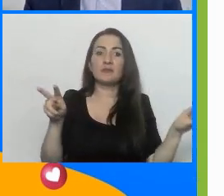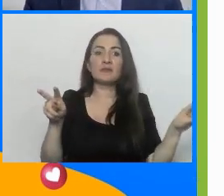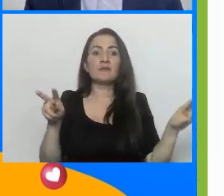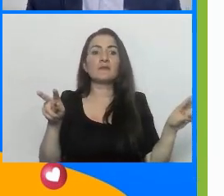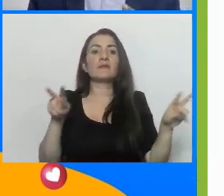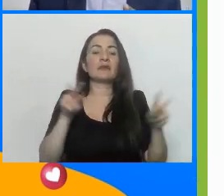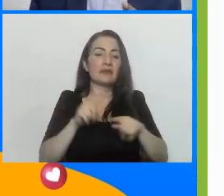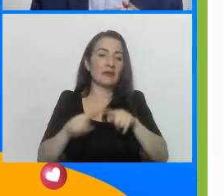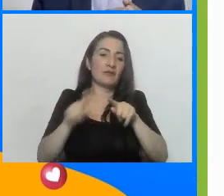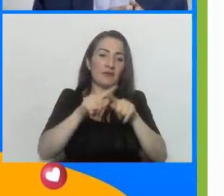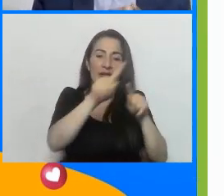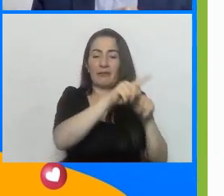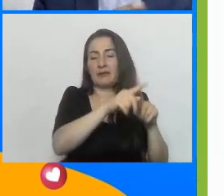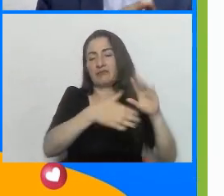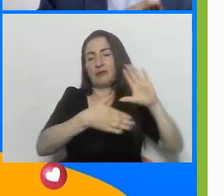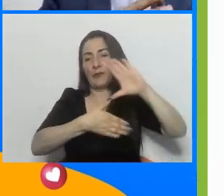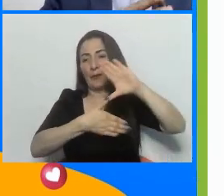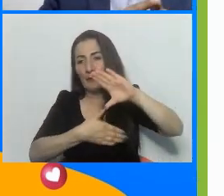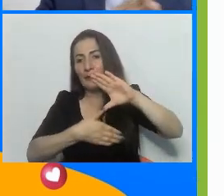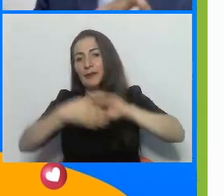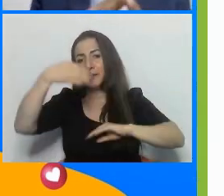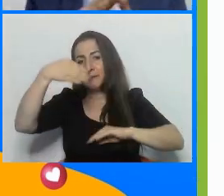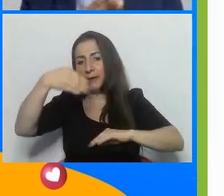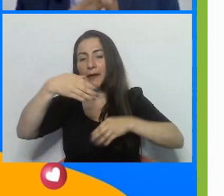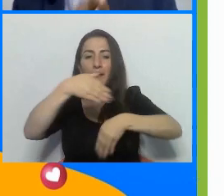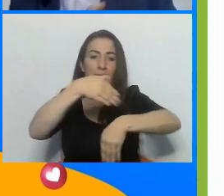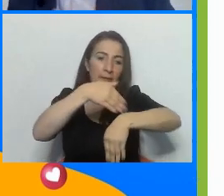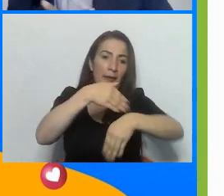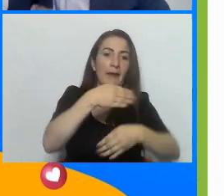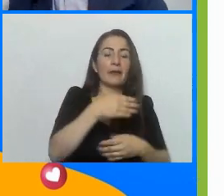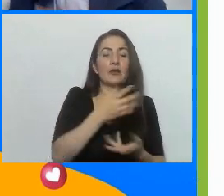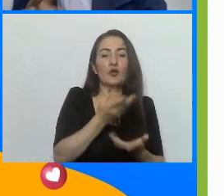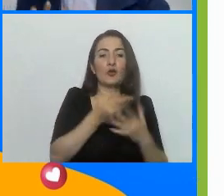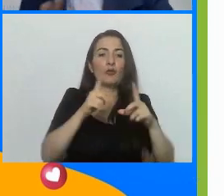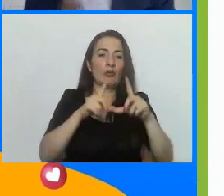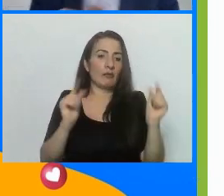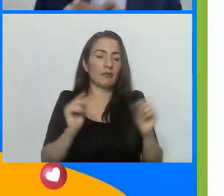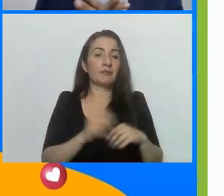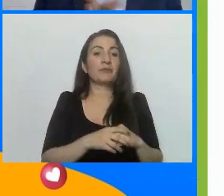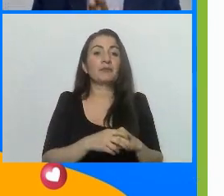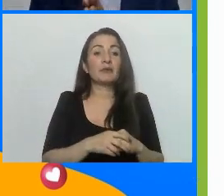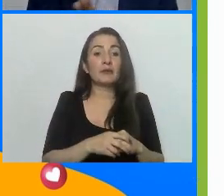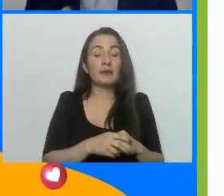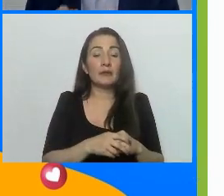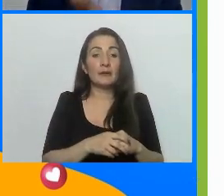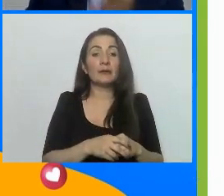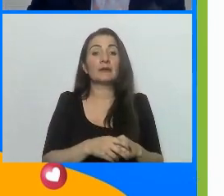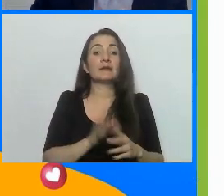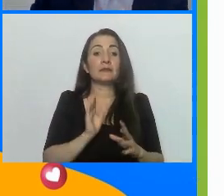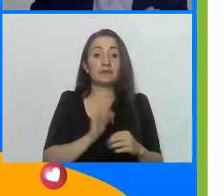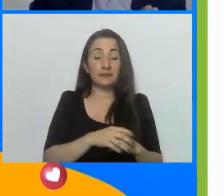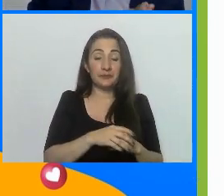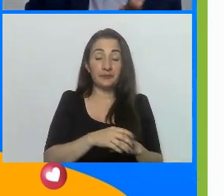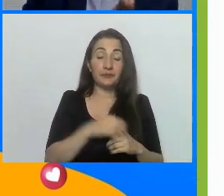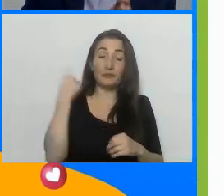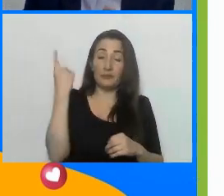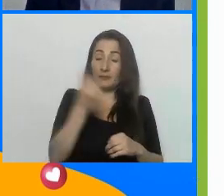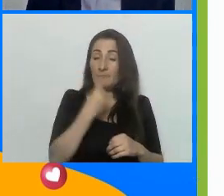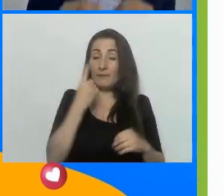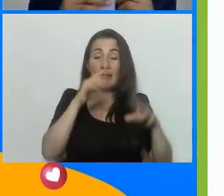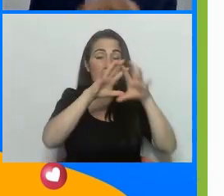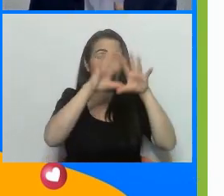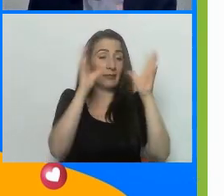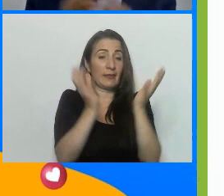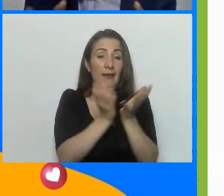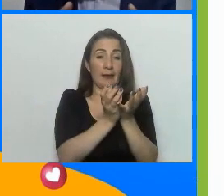continentes. Por eso el ecosistema terrestre solo se representa un 25% y el agua el 75%. Los ecosistemas terrestres